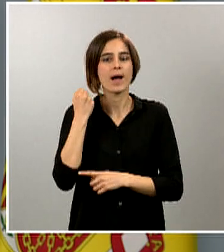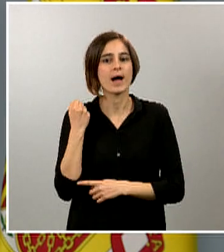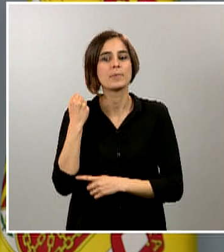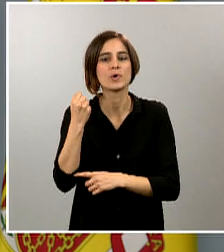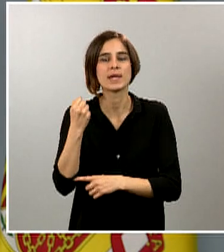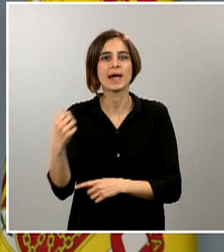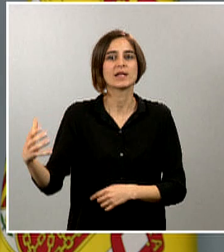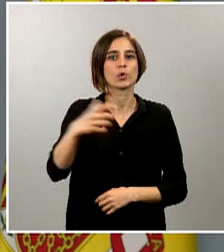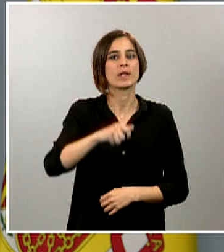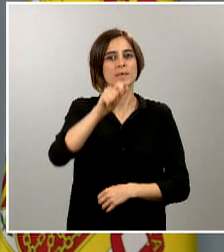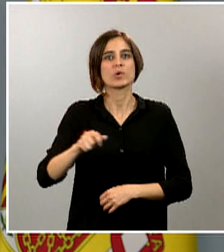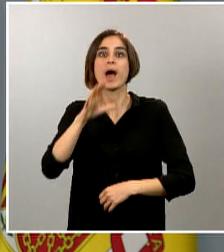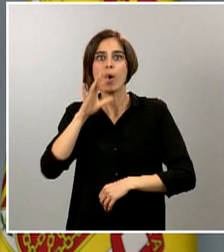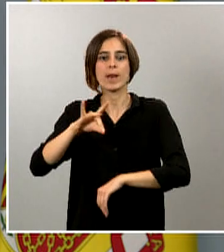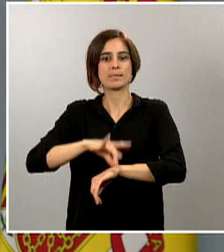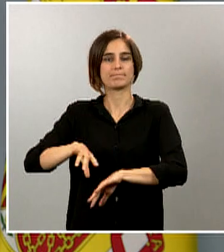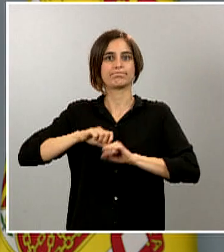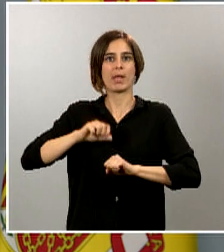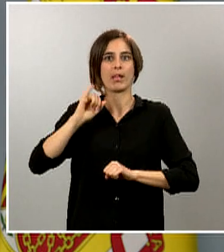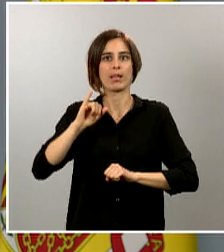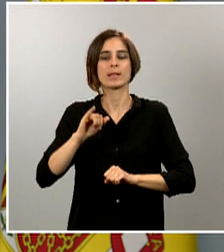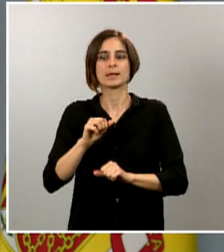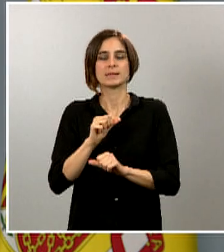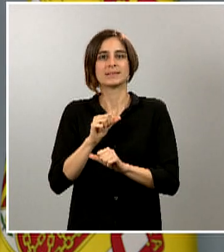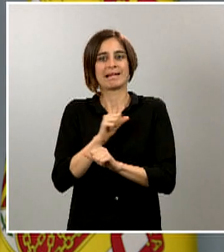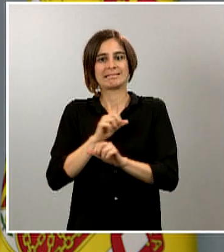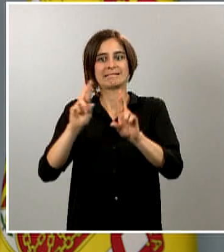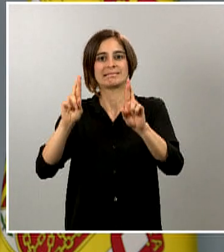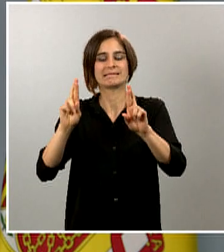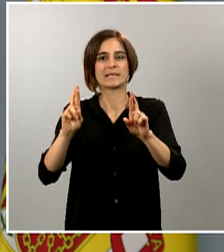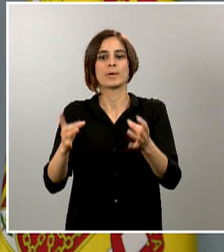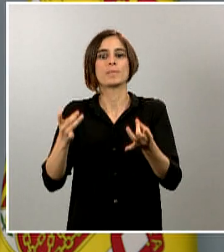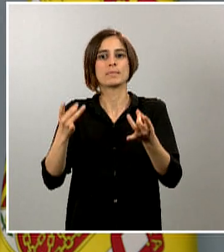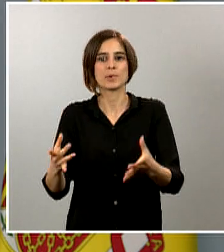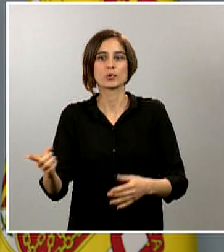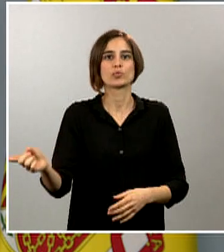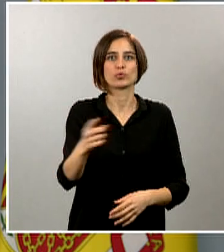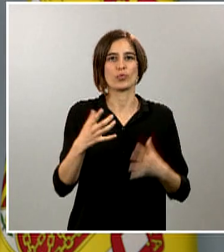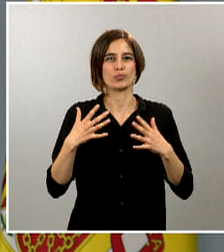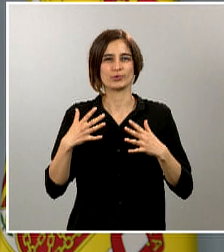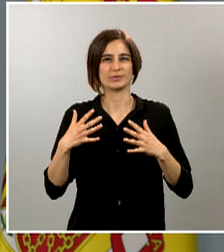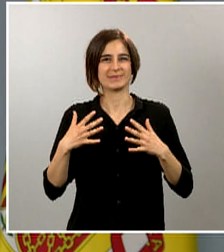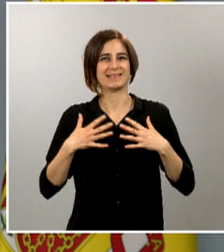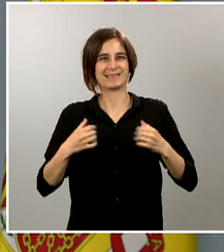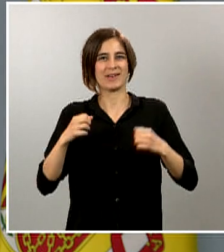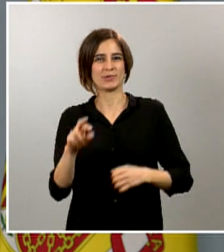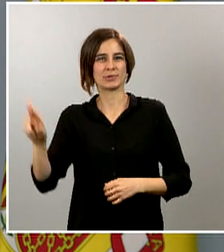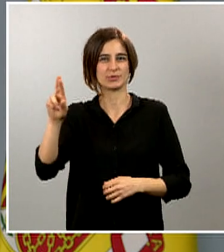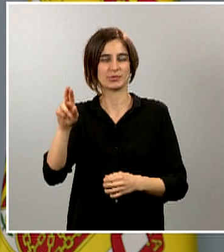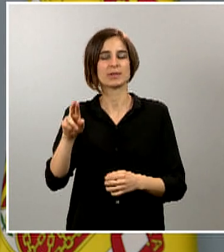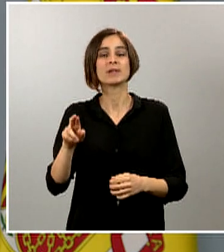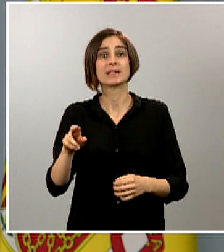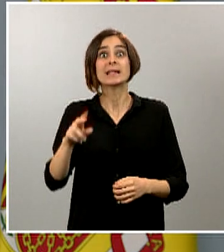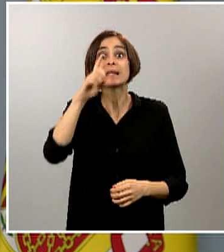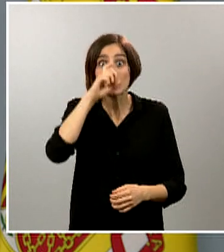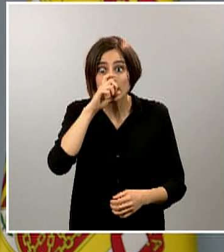contagiados, esperando un pronto restablecimiento de todos ellos. Y recordando en este sentido que cada día son más y más